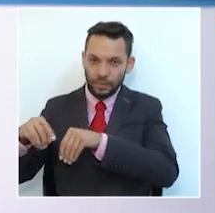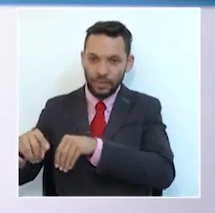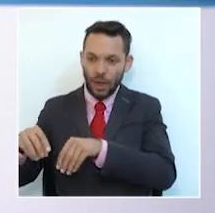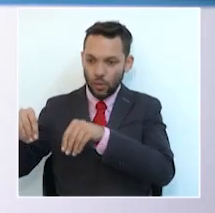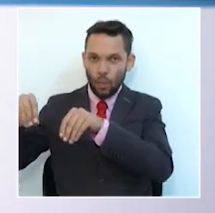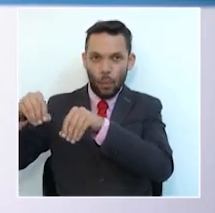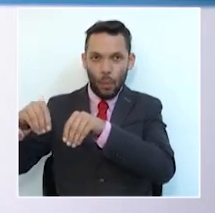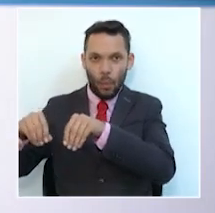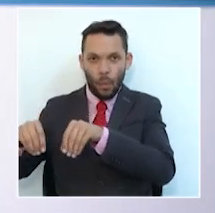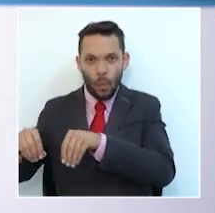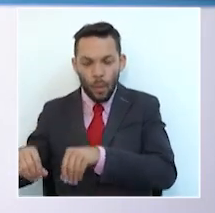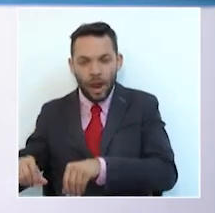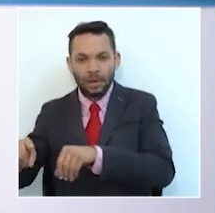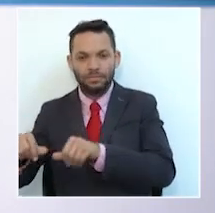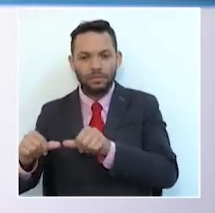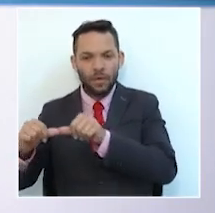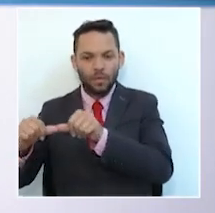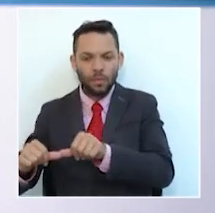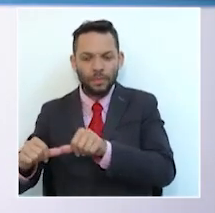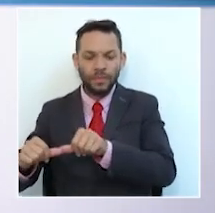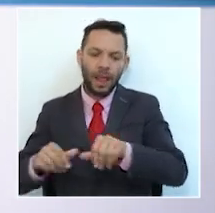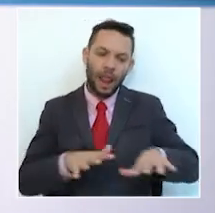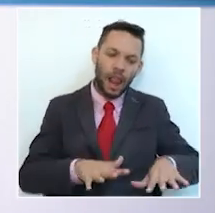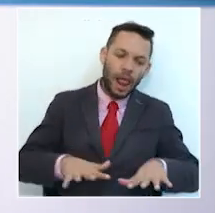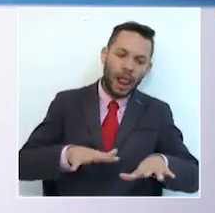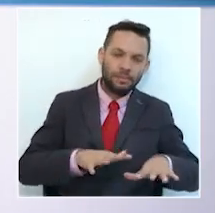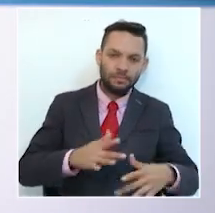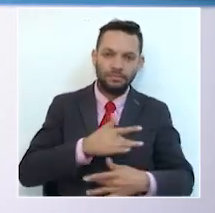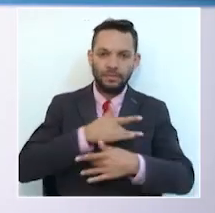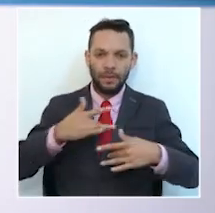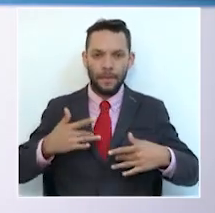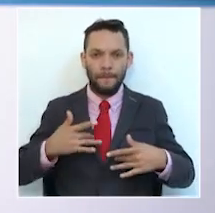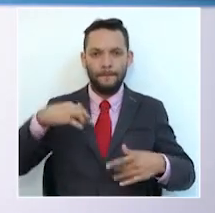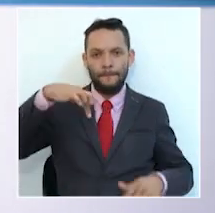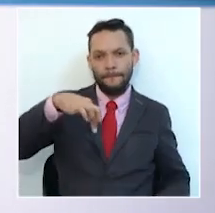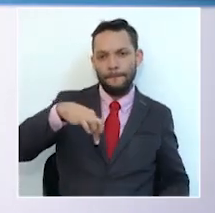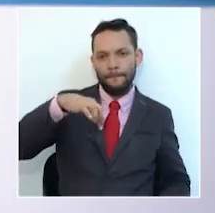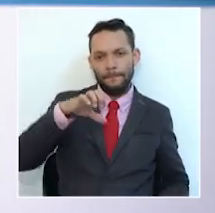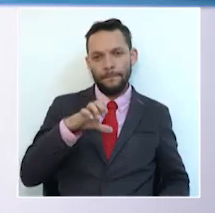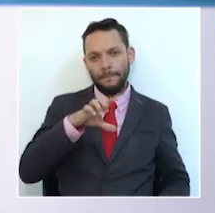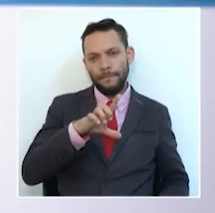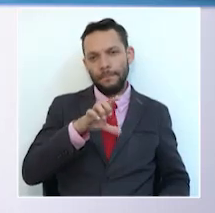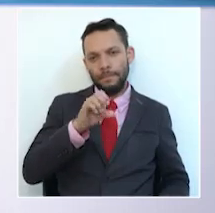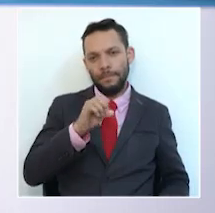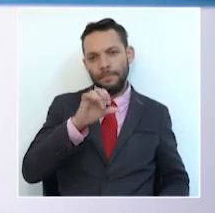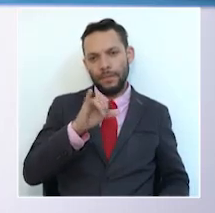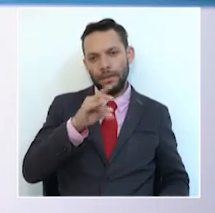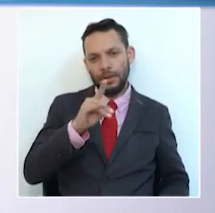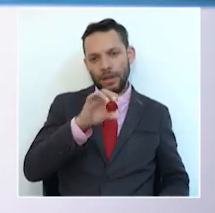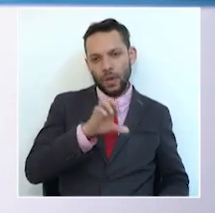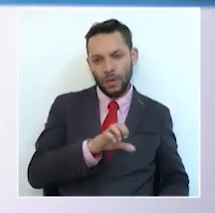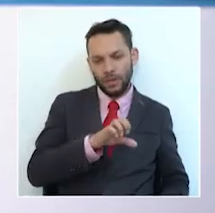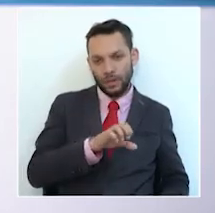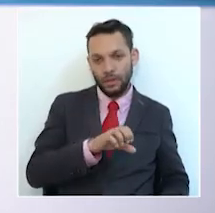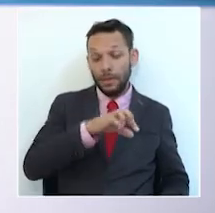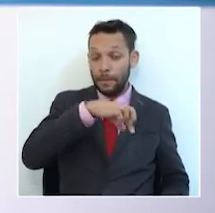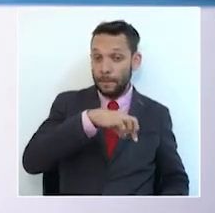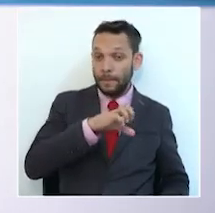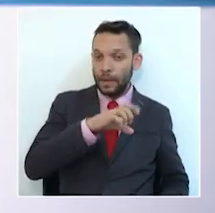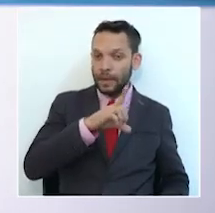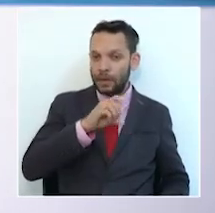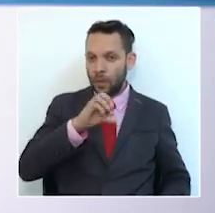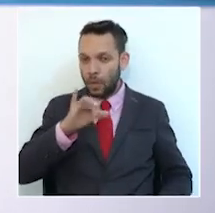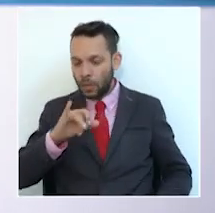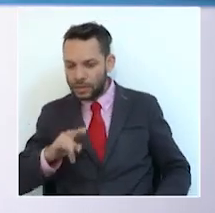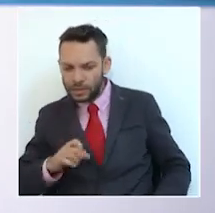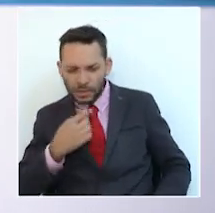que se aplican en un centro termal es un pelo y el pelo y de engloba a todo este tipo de productos termales tanto si